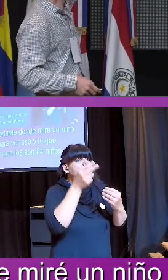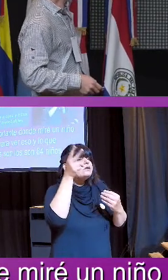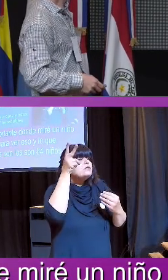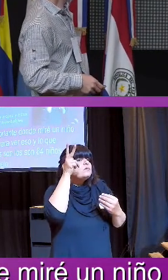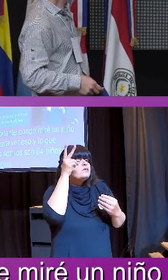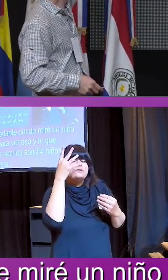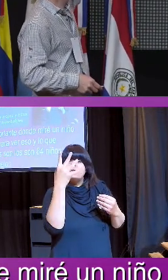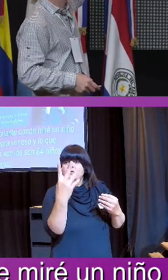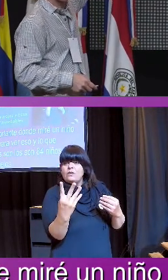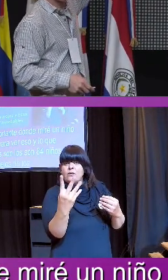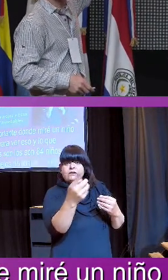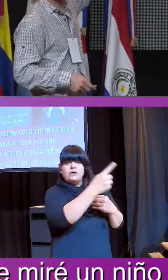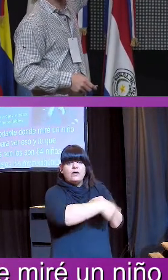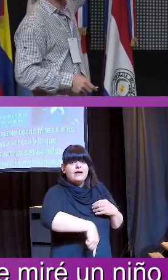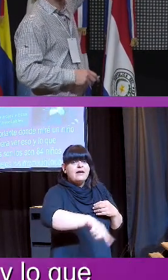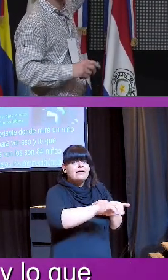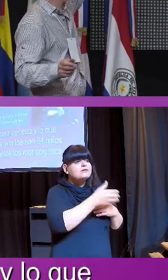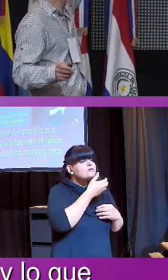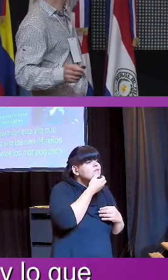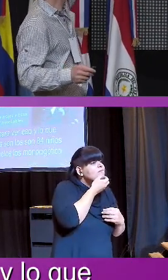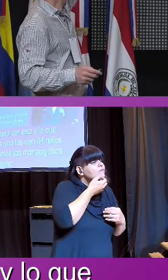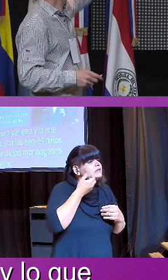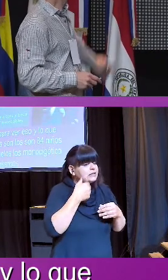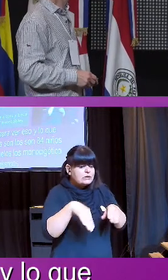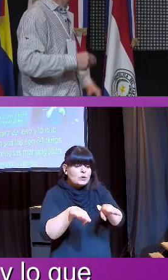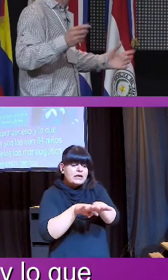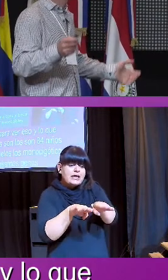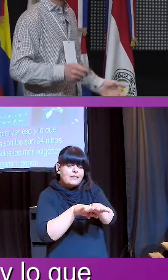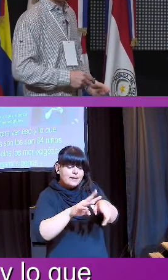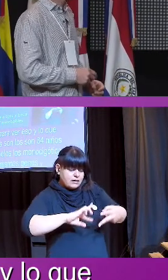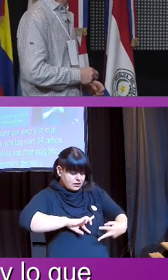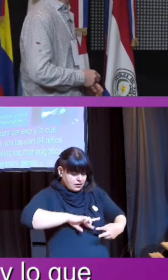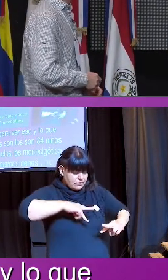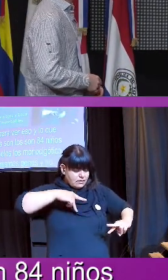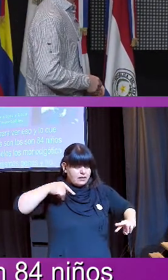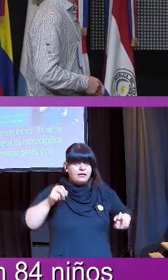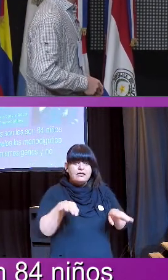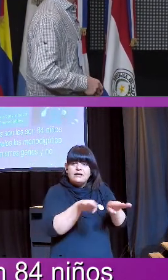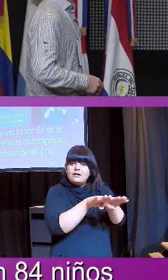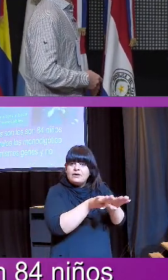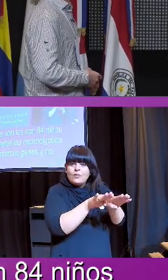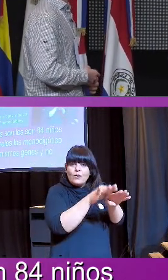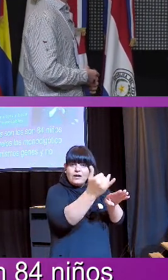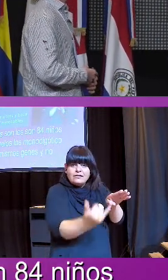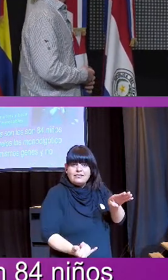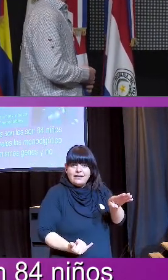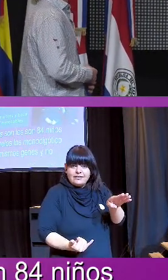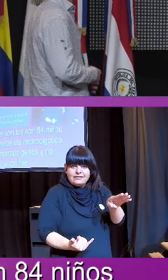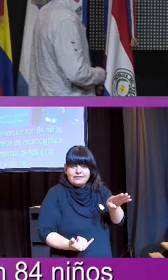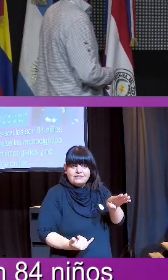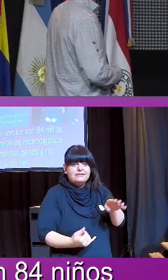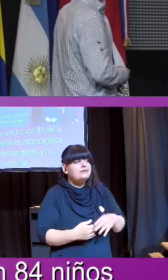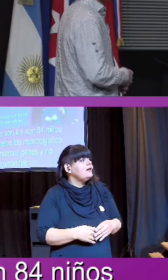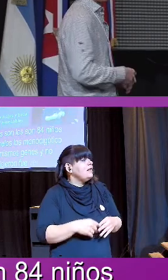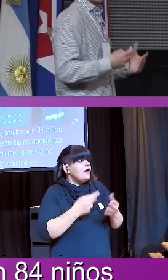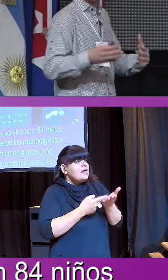¿sí? Los monocigóticos serían los gemelos, que tienen los mismos genes, y no hermanos aleatorizados, y lo que hicieron fue ver